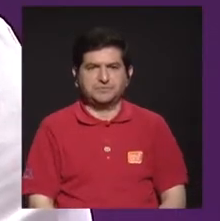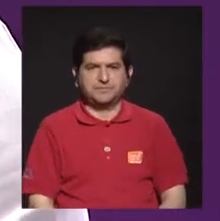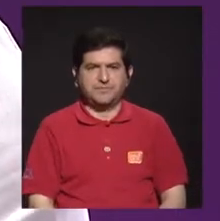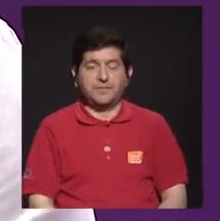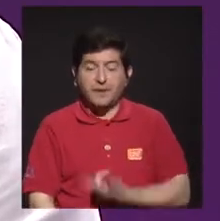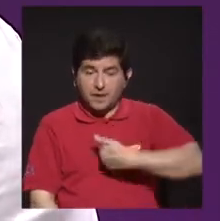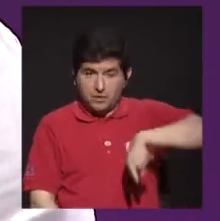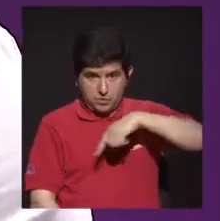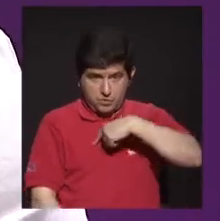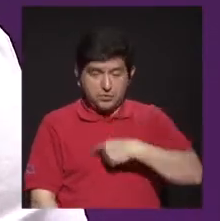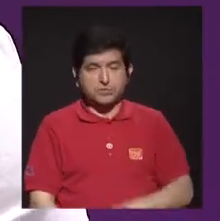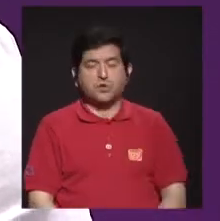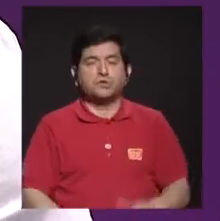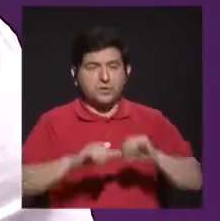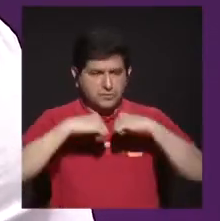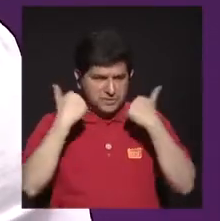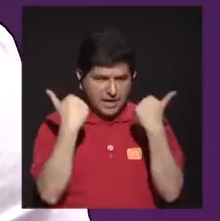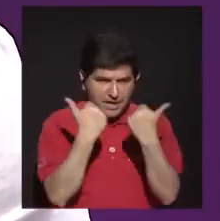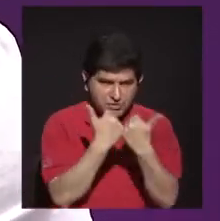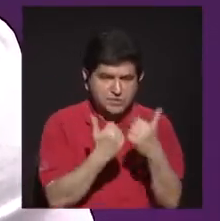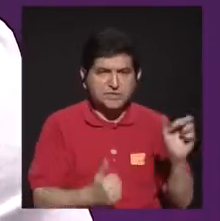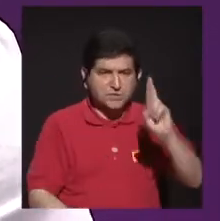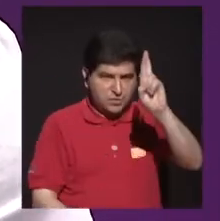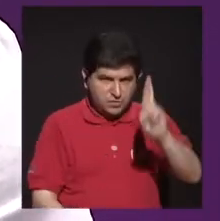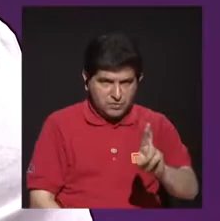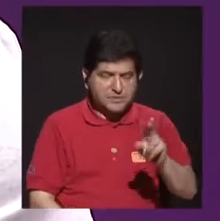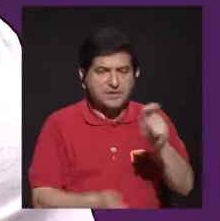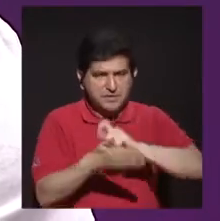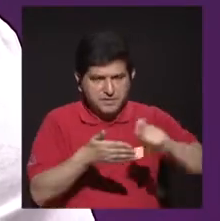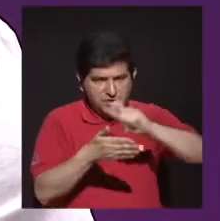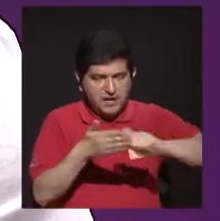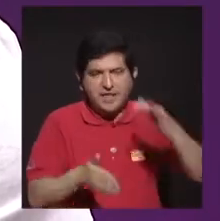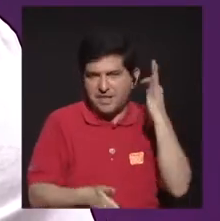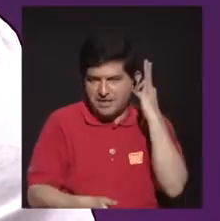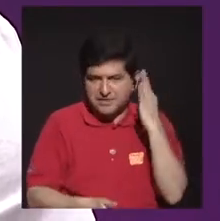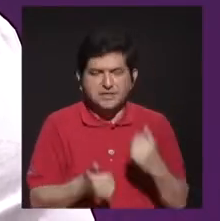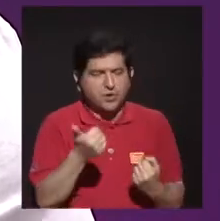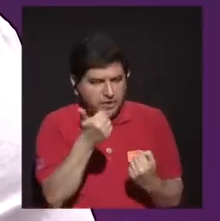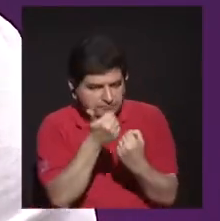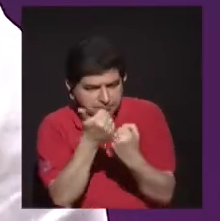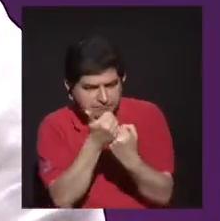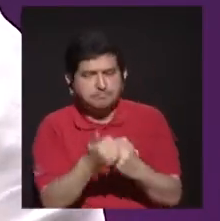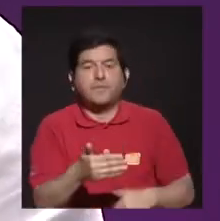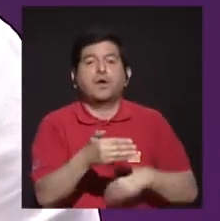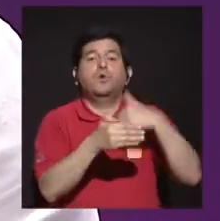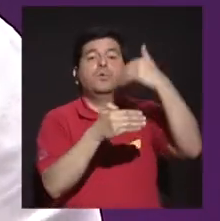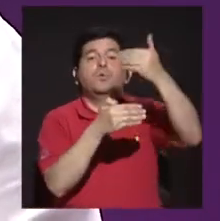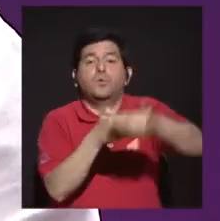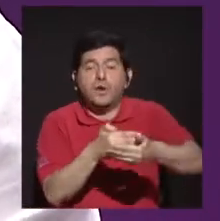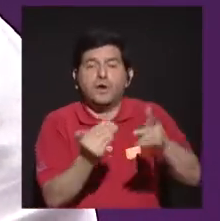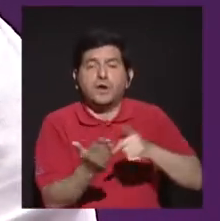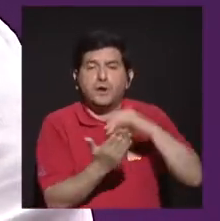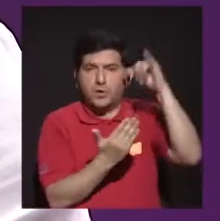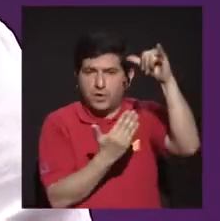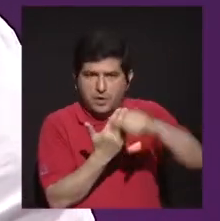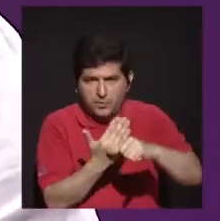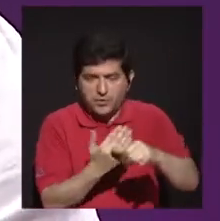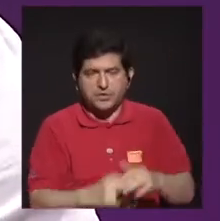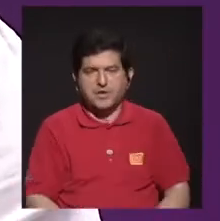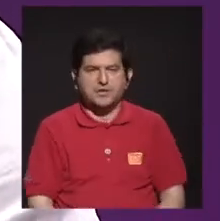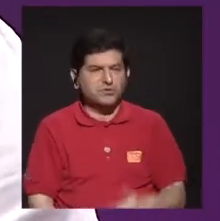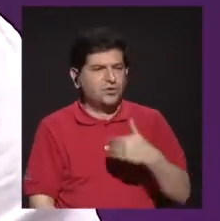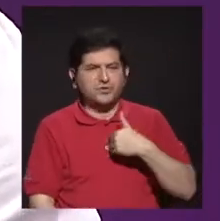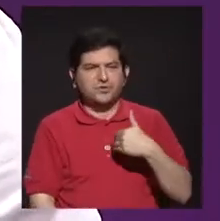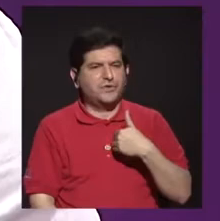Fuimos acompañadas por la Asociación Costarricense de Escritoras. Luego el proyecto no tuvo